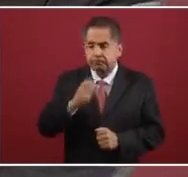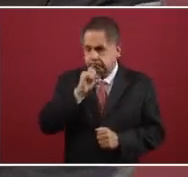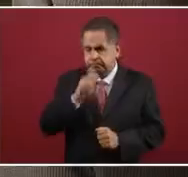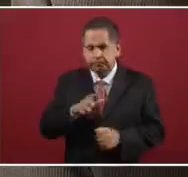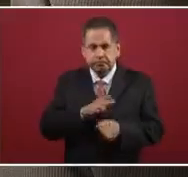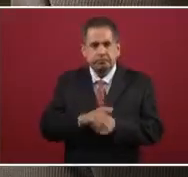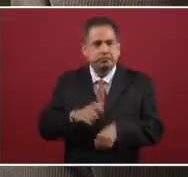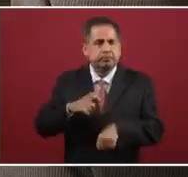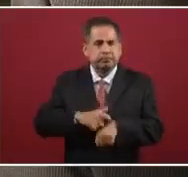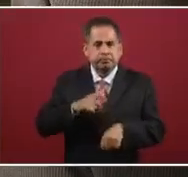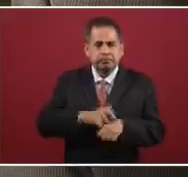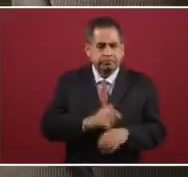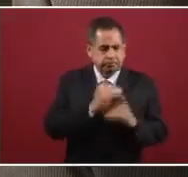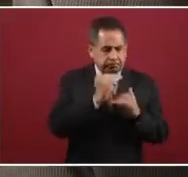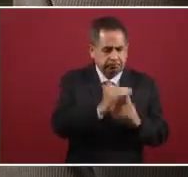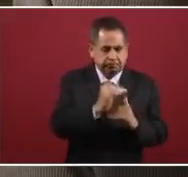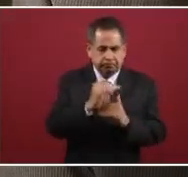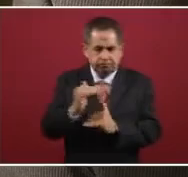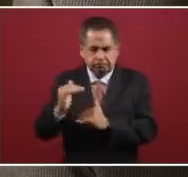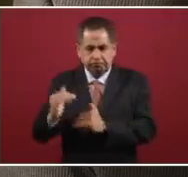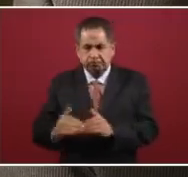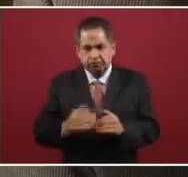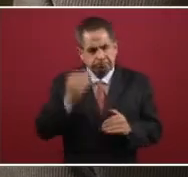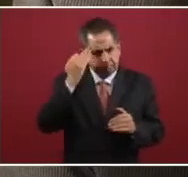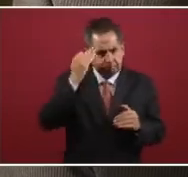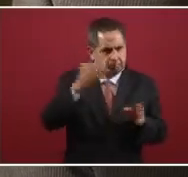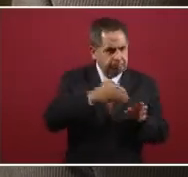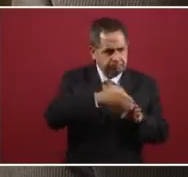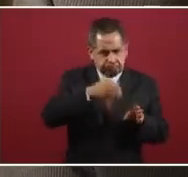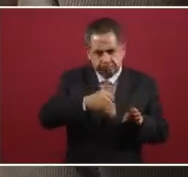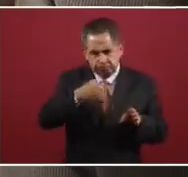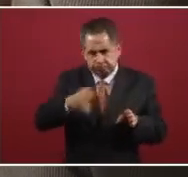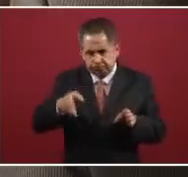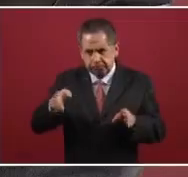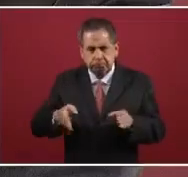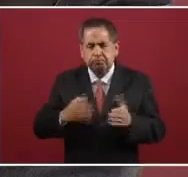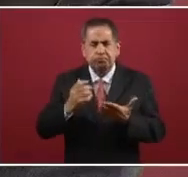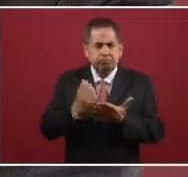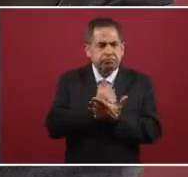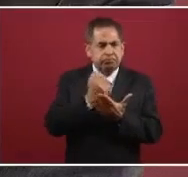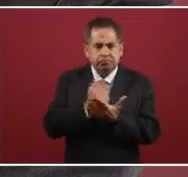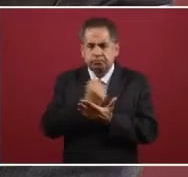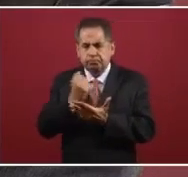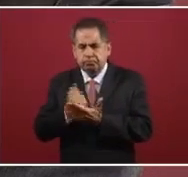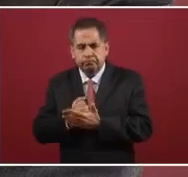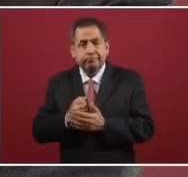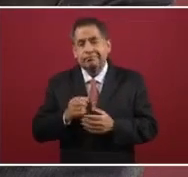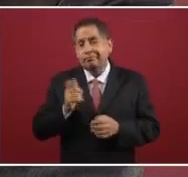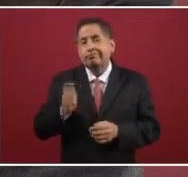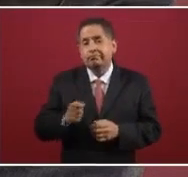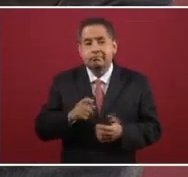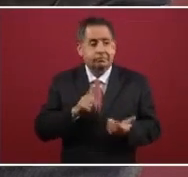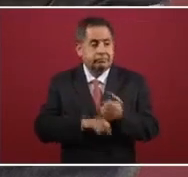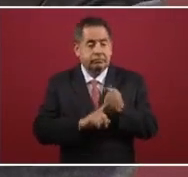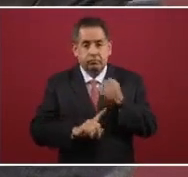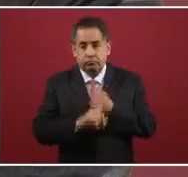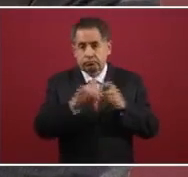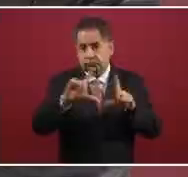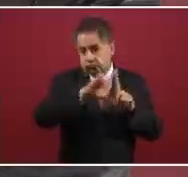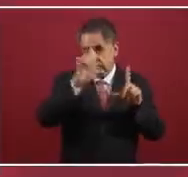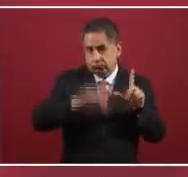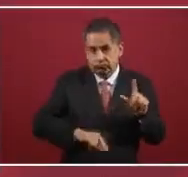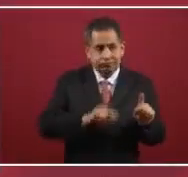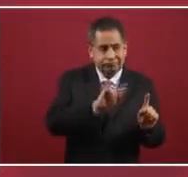tiempos para ir enfrentando los grandes y graves problemas nacionales.